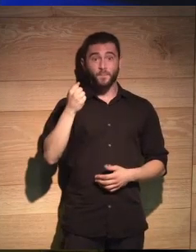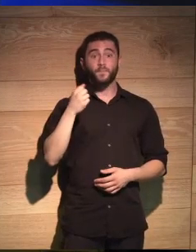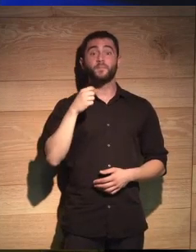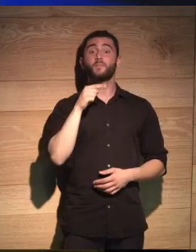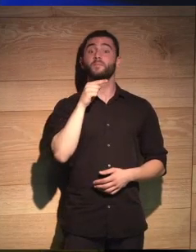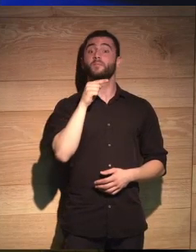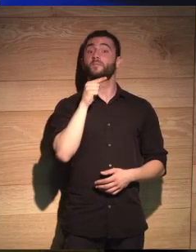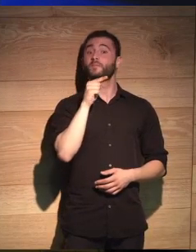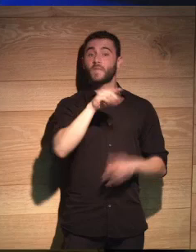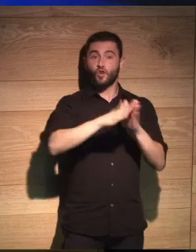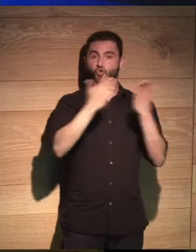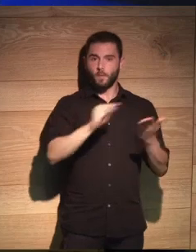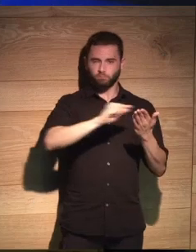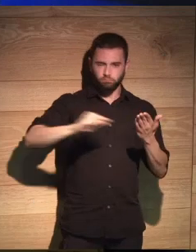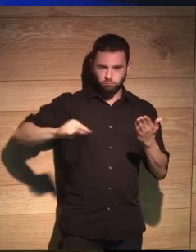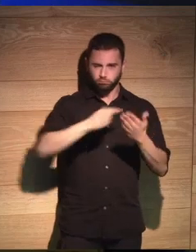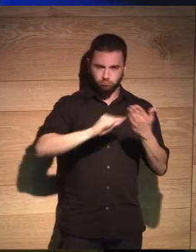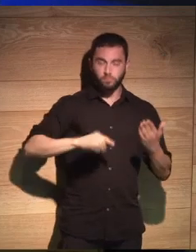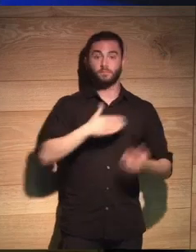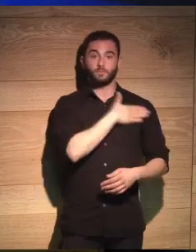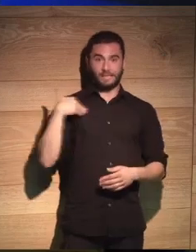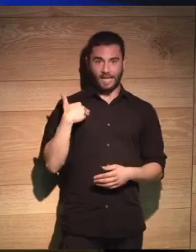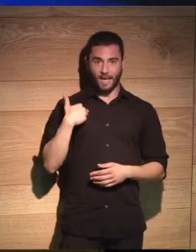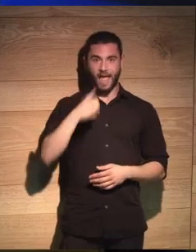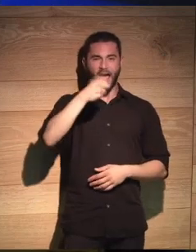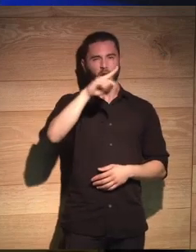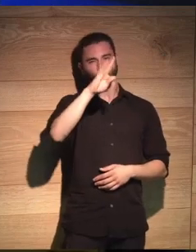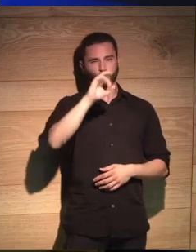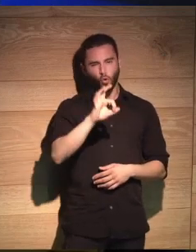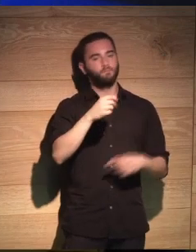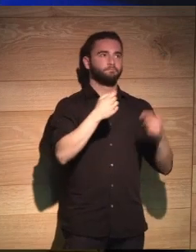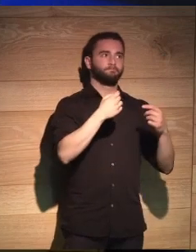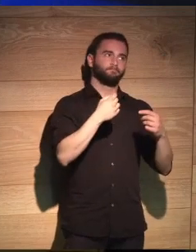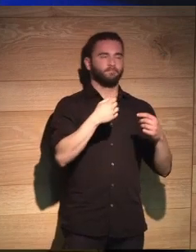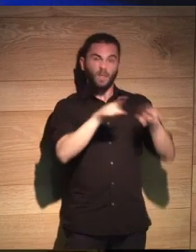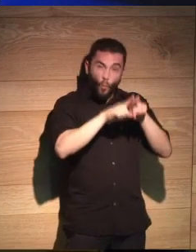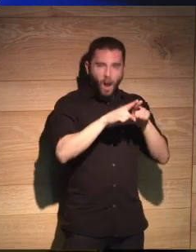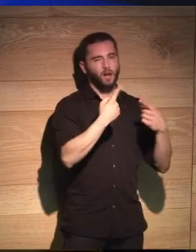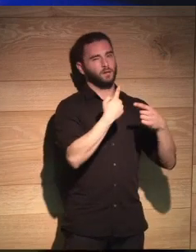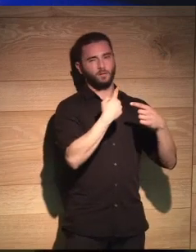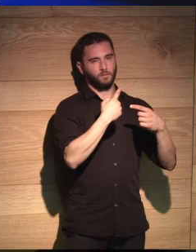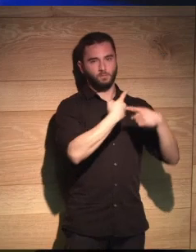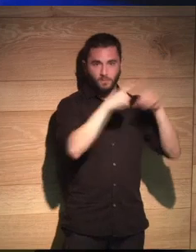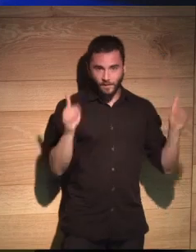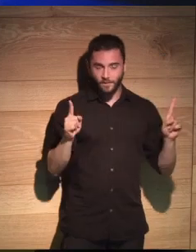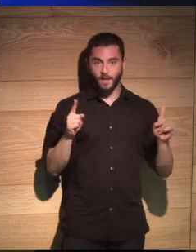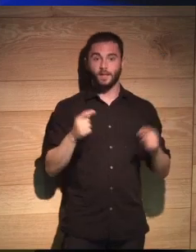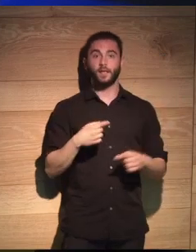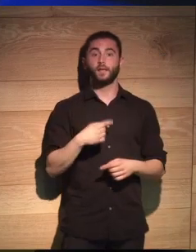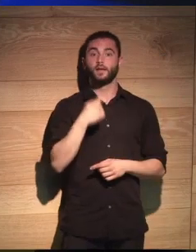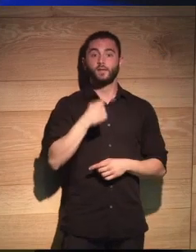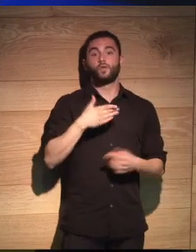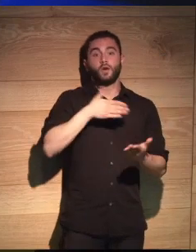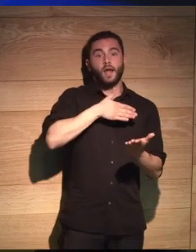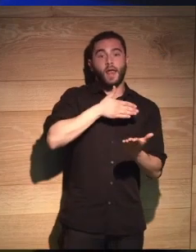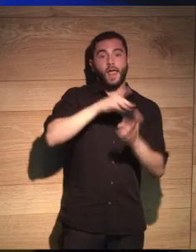quería escribir una novela, no como Arturo, una novela autobiográfica, sino novela. Y lo que dice también más adelante en una carta a un editor